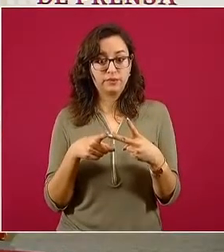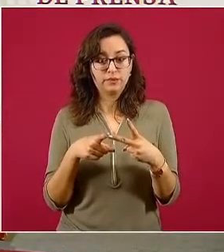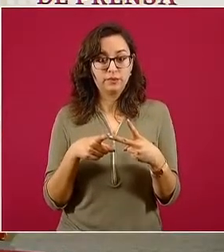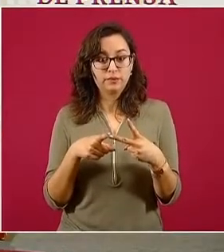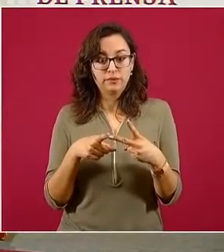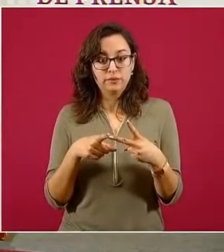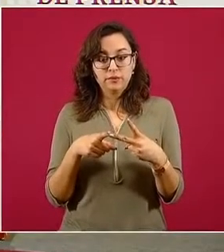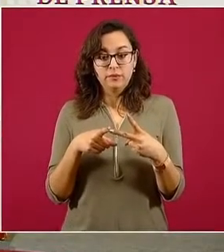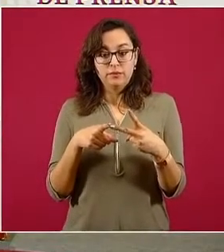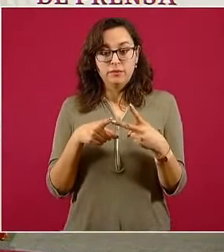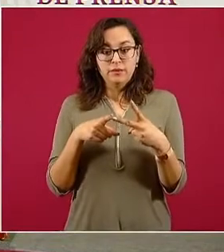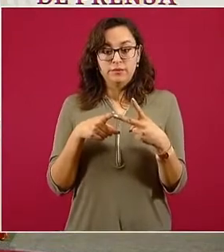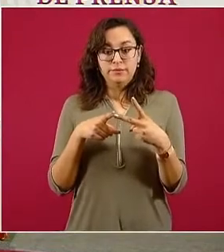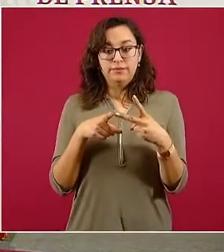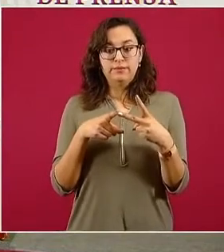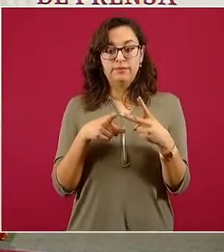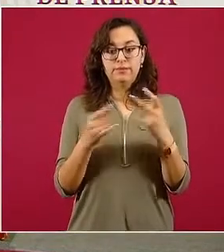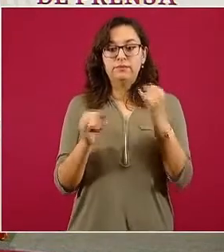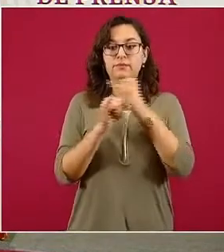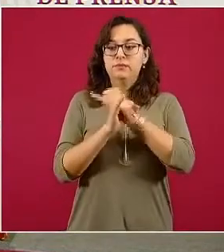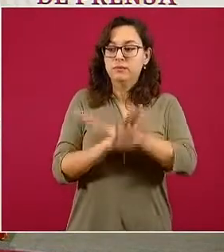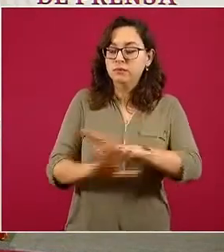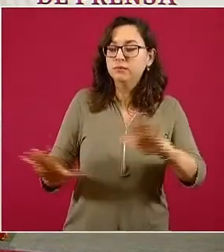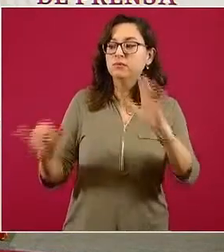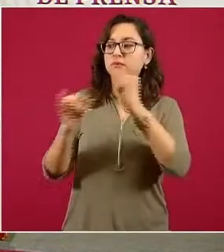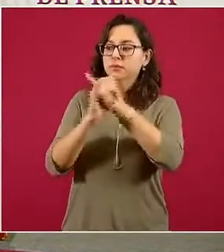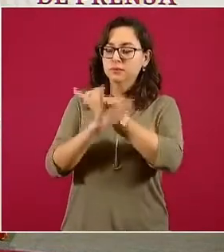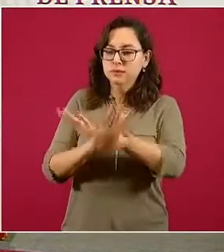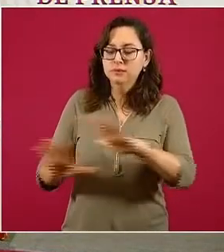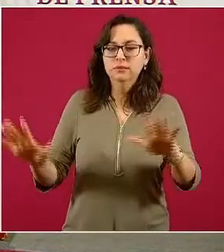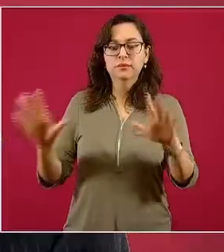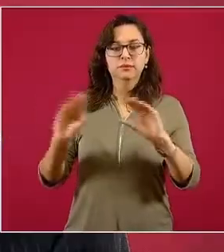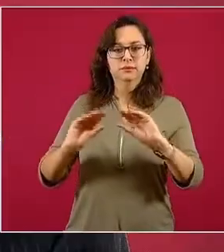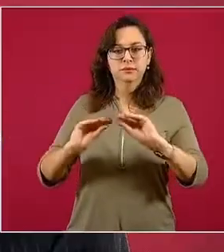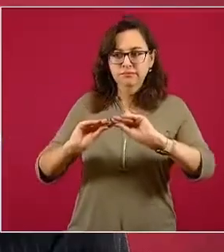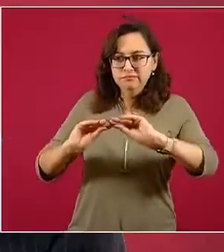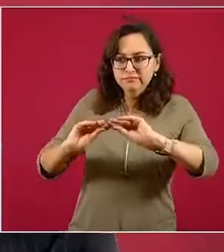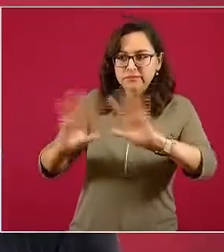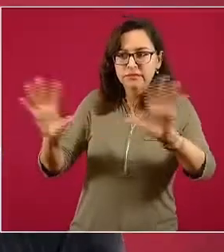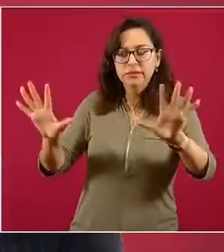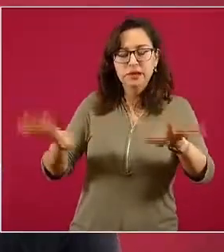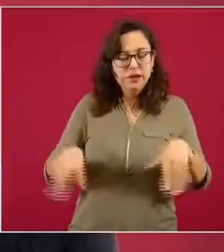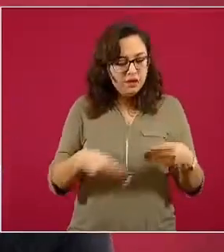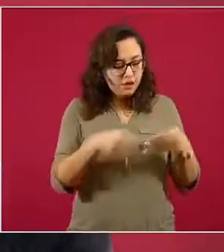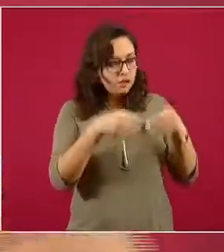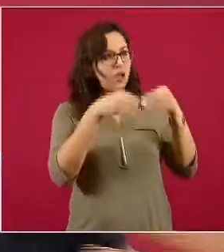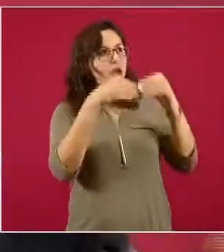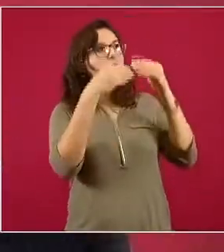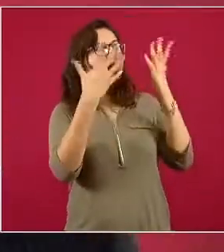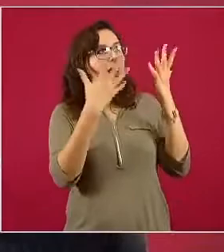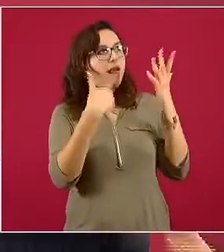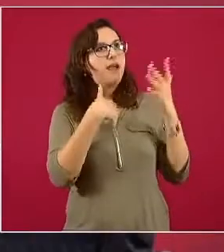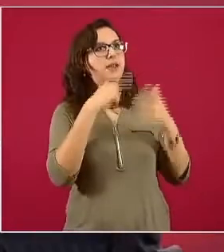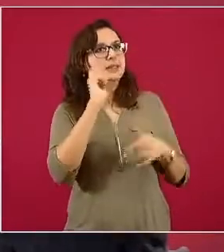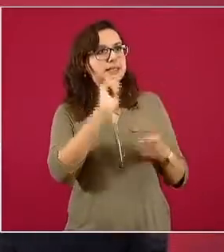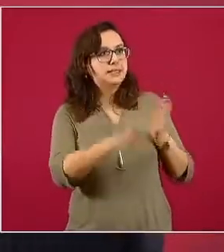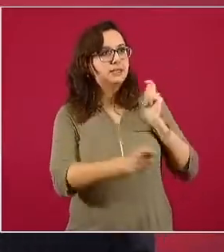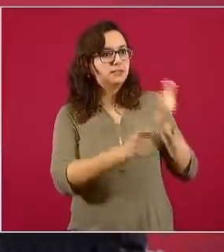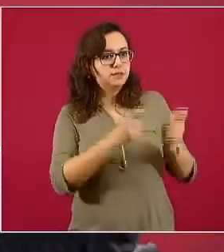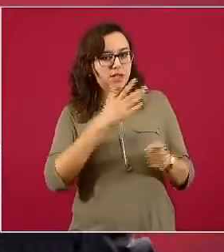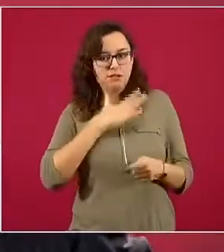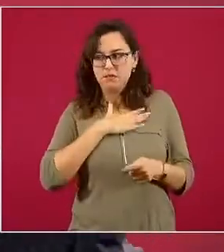o brindar elementos de información que permitan entender más claramente las implicaciones personales,